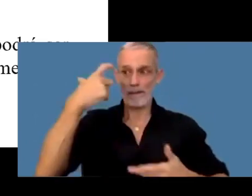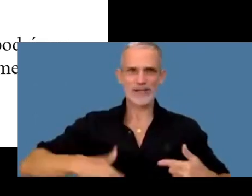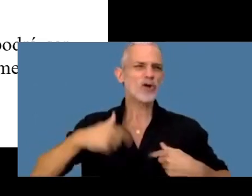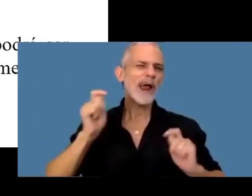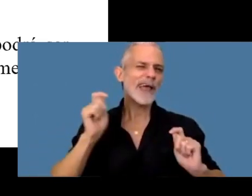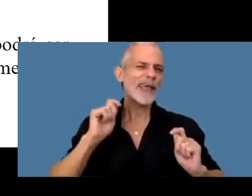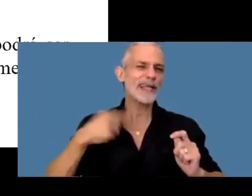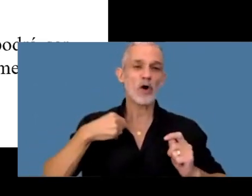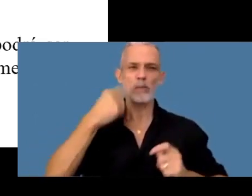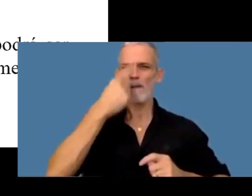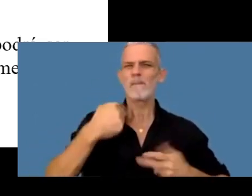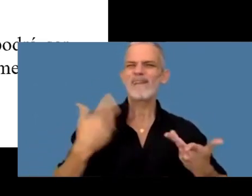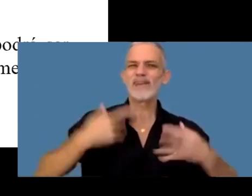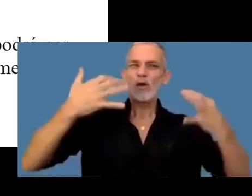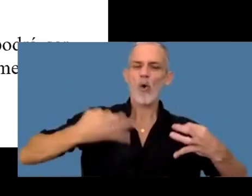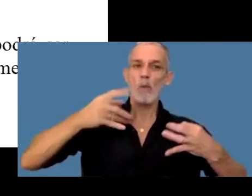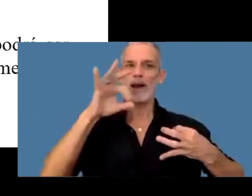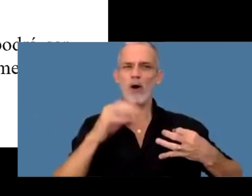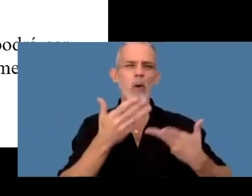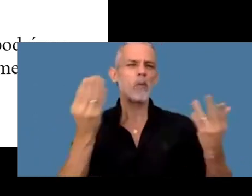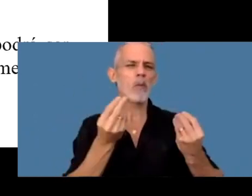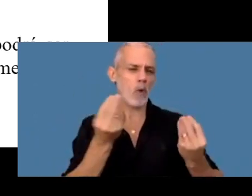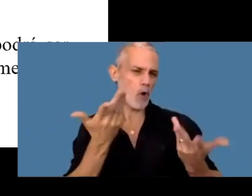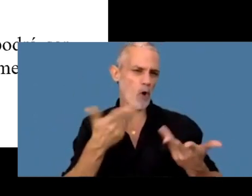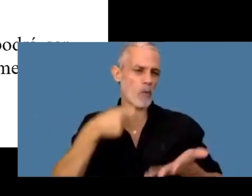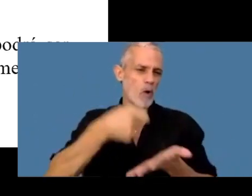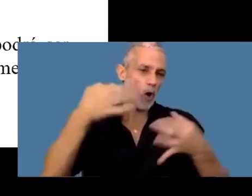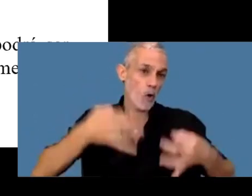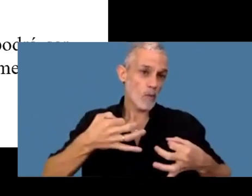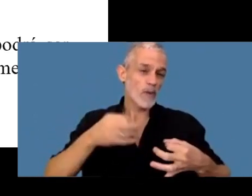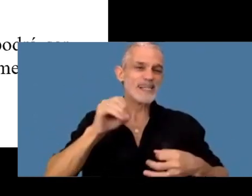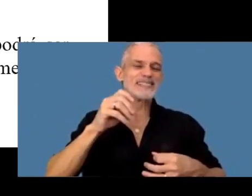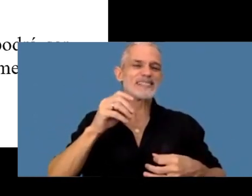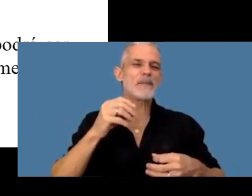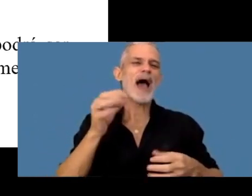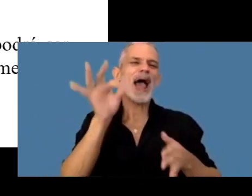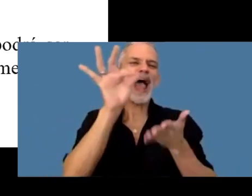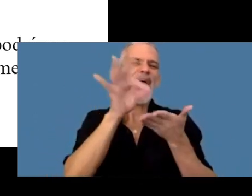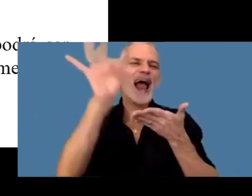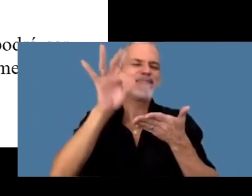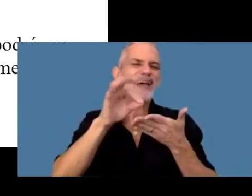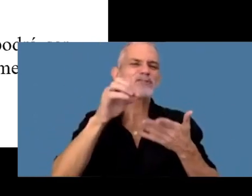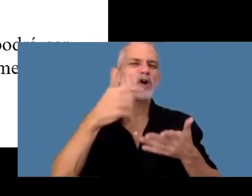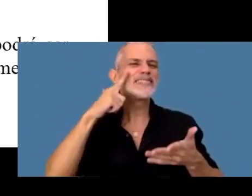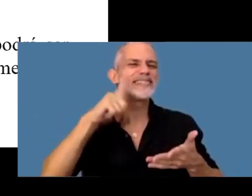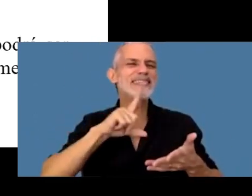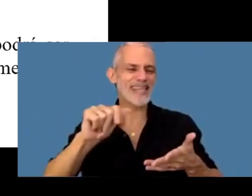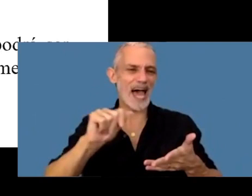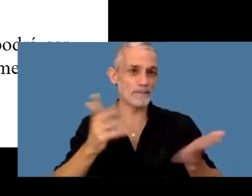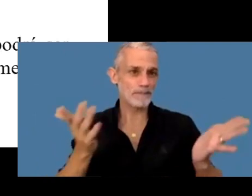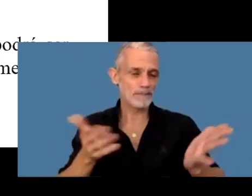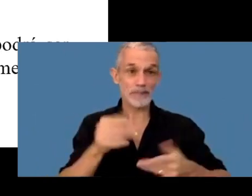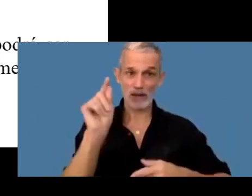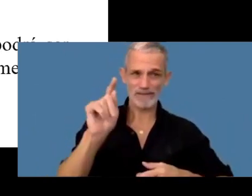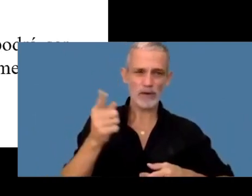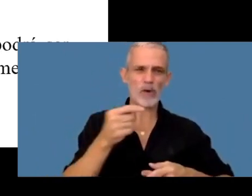perfil de cumplimiento de obligaciones fiscales, lo que conocemos como la calificación CIPER. Pero si de la